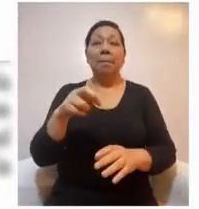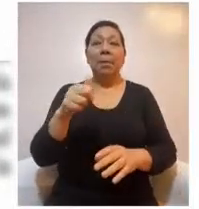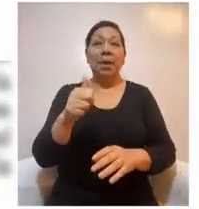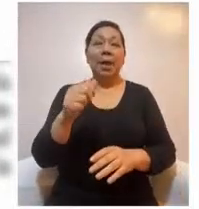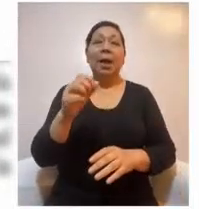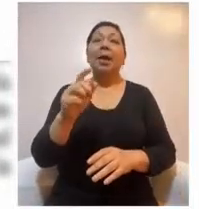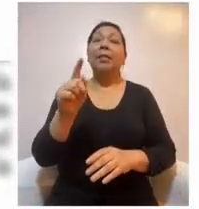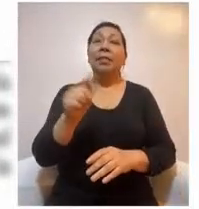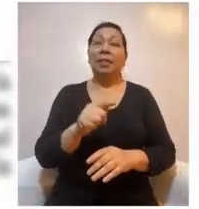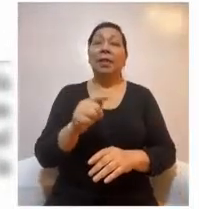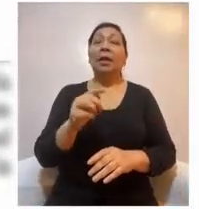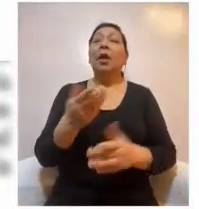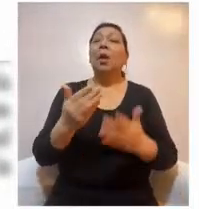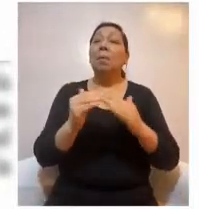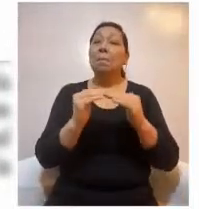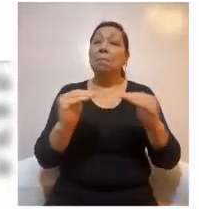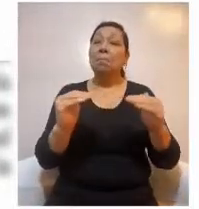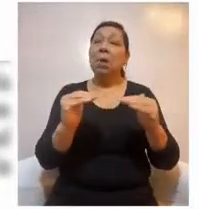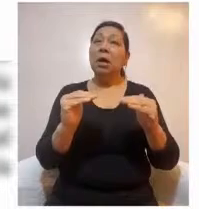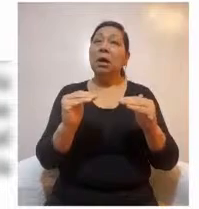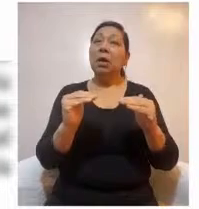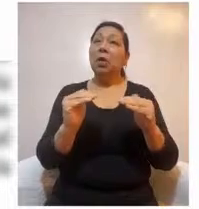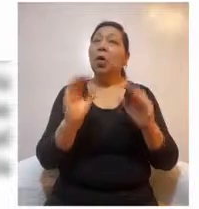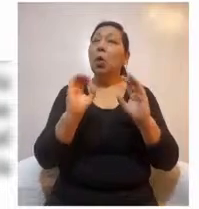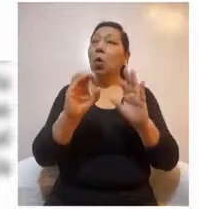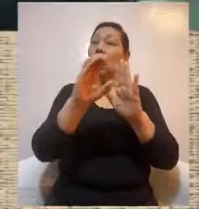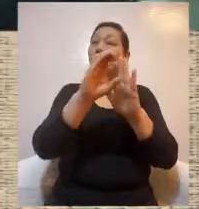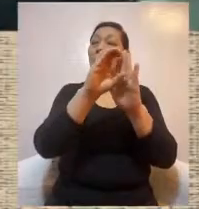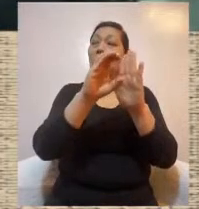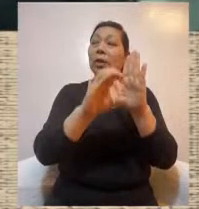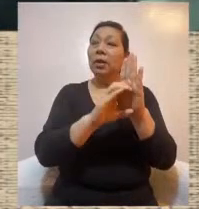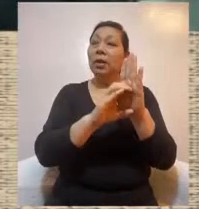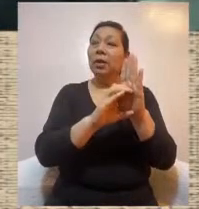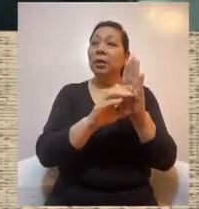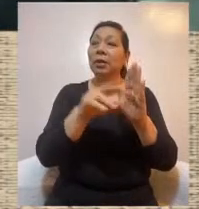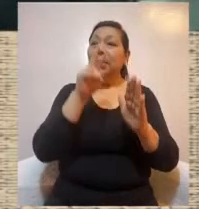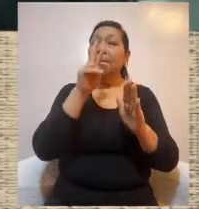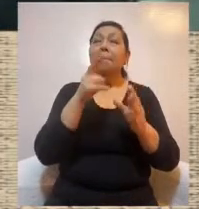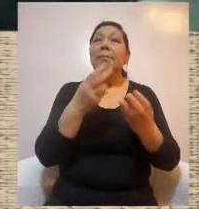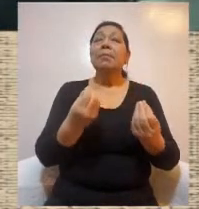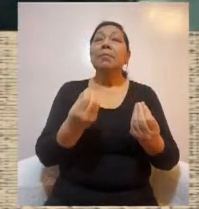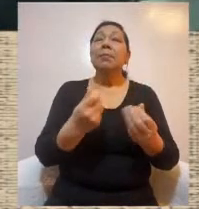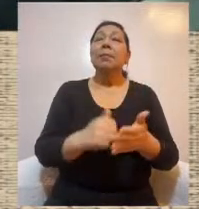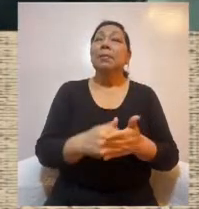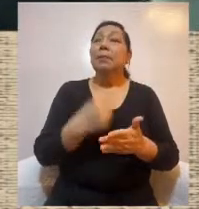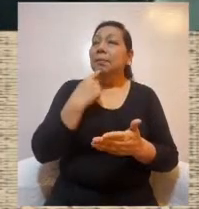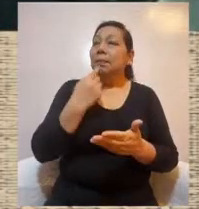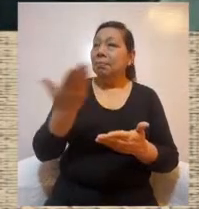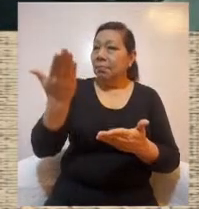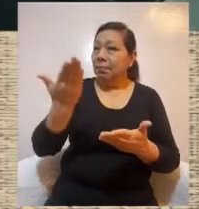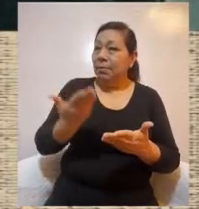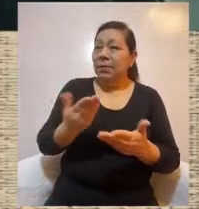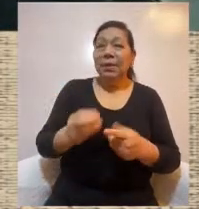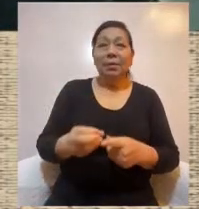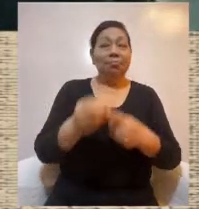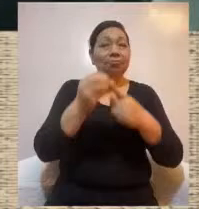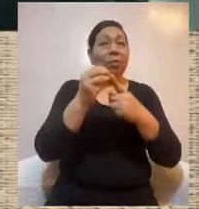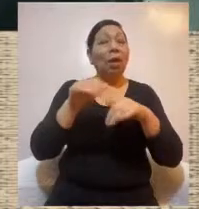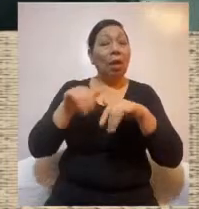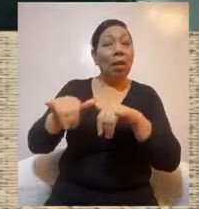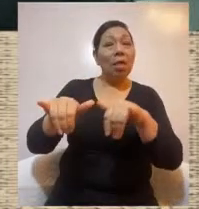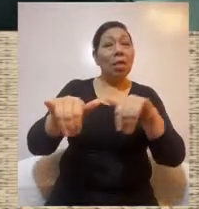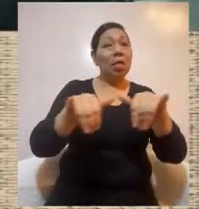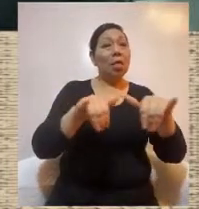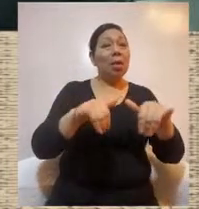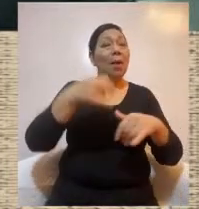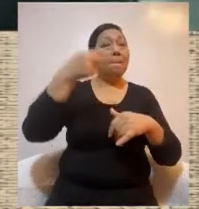01272-2017, proceso de amparo, en el marco de un Estado constitucional como el Estado peruano, que reconoce el principio